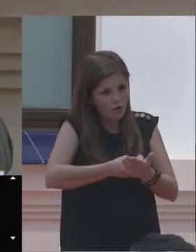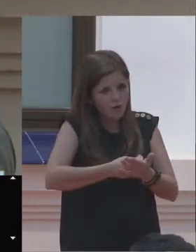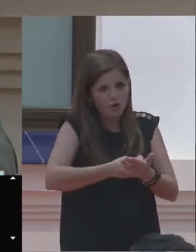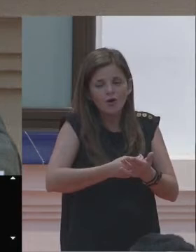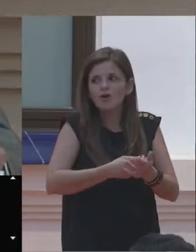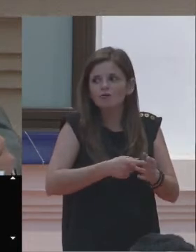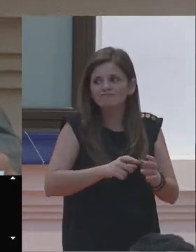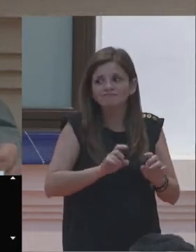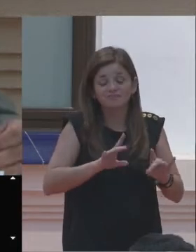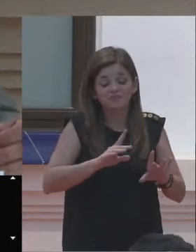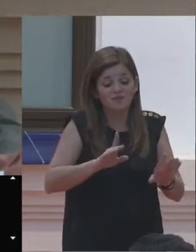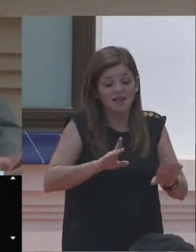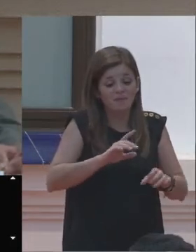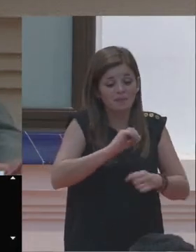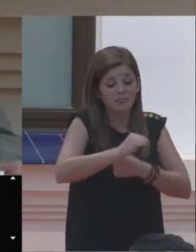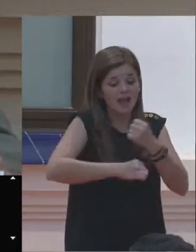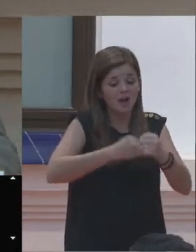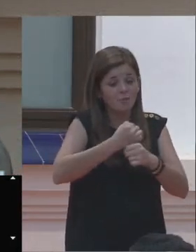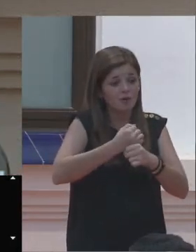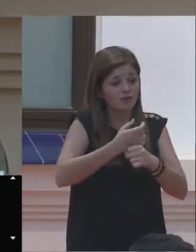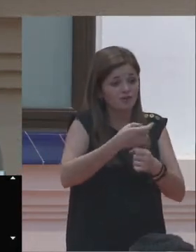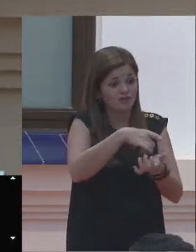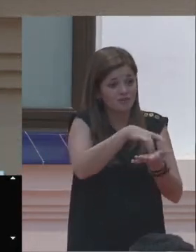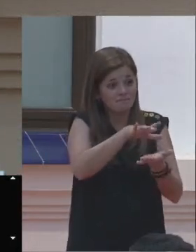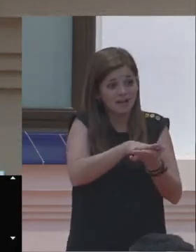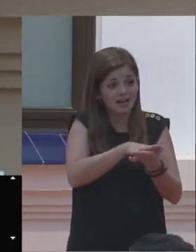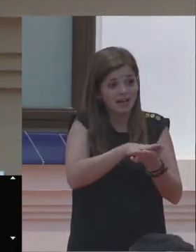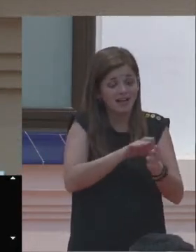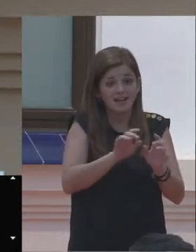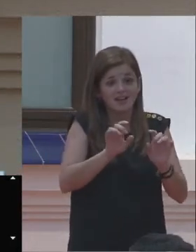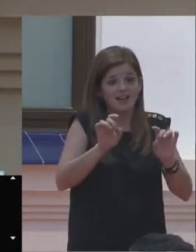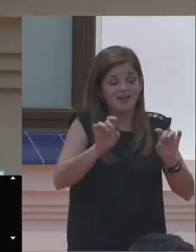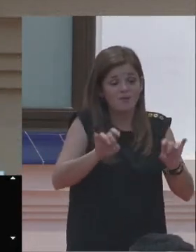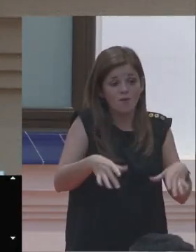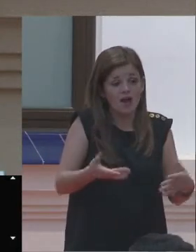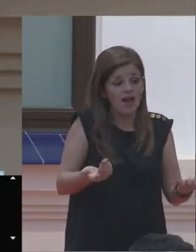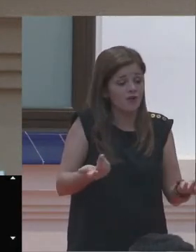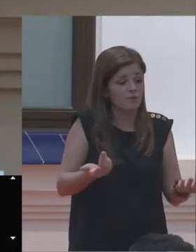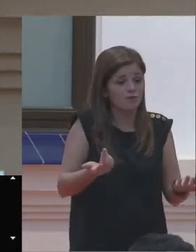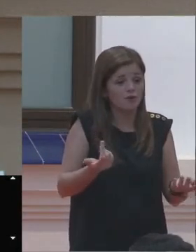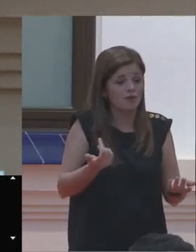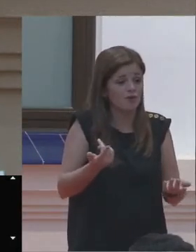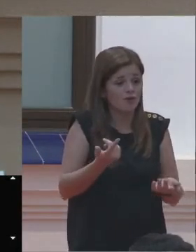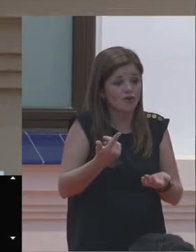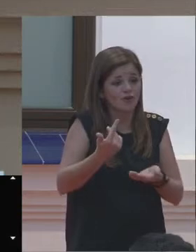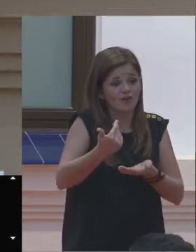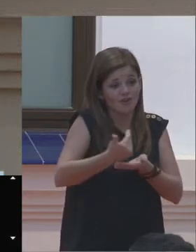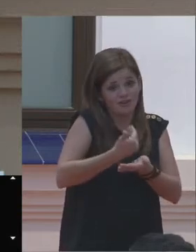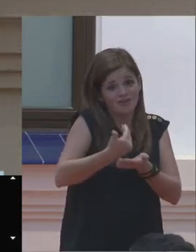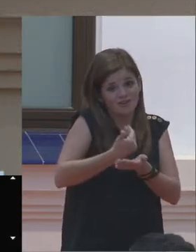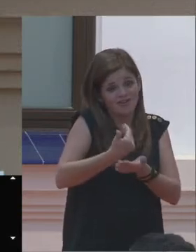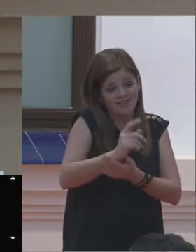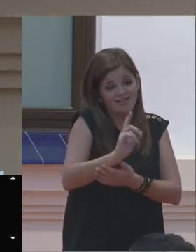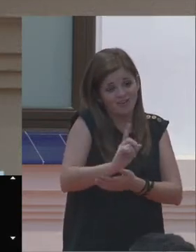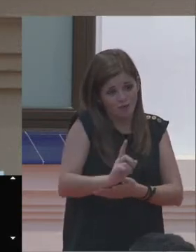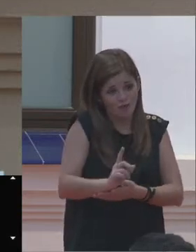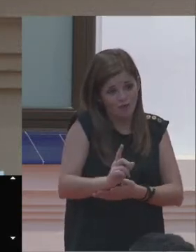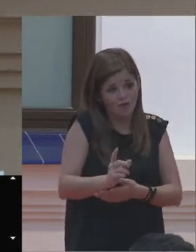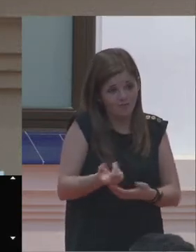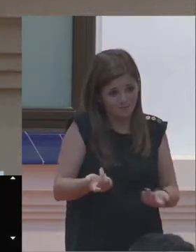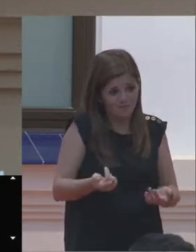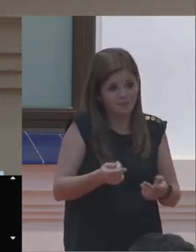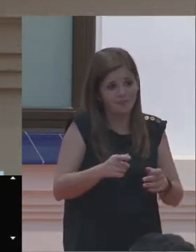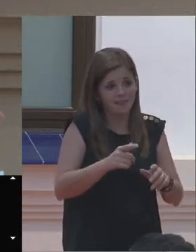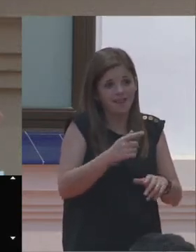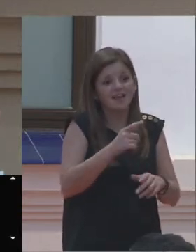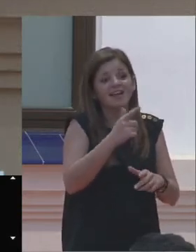concesión que el aeropuerto de Málaga, de Barajas o de quien ha hecho a ese señor. O sea, nosotros somos inquilinos y